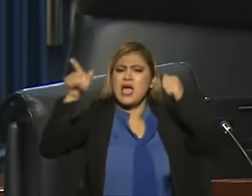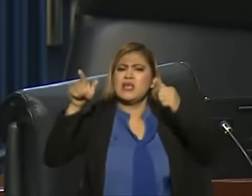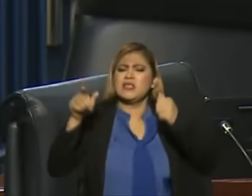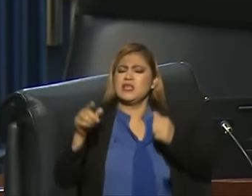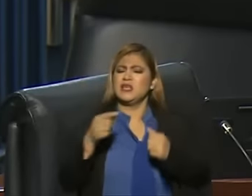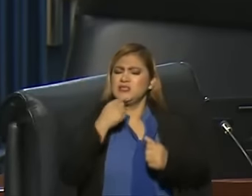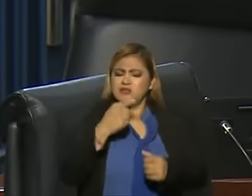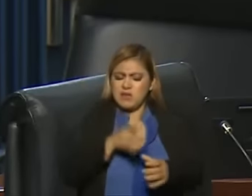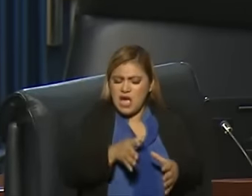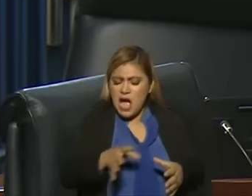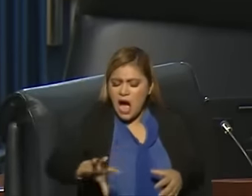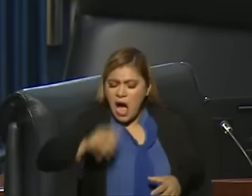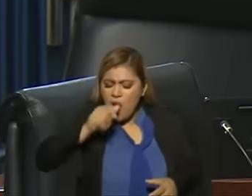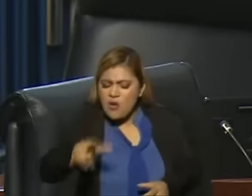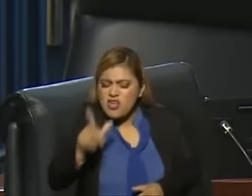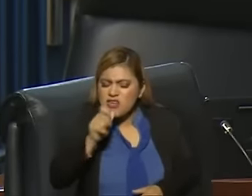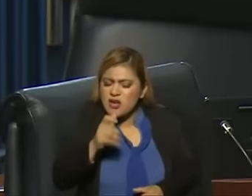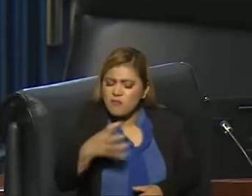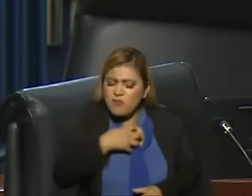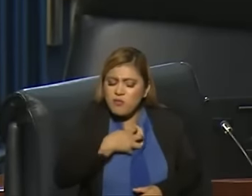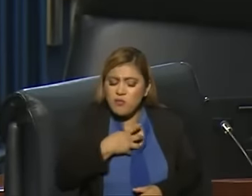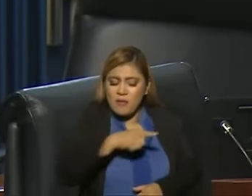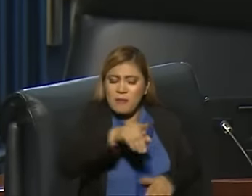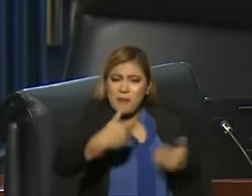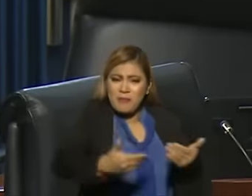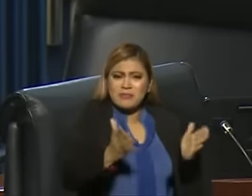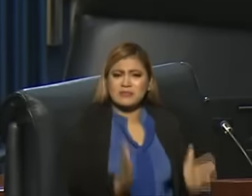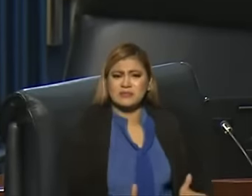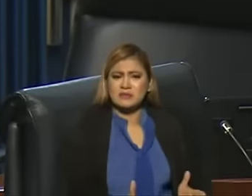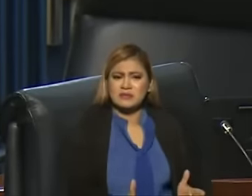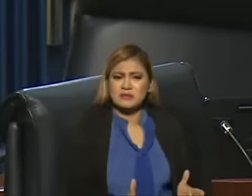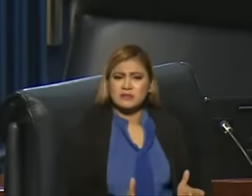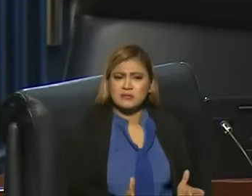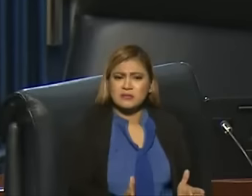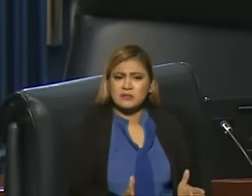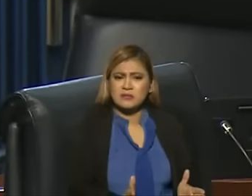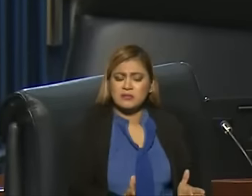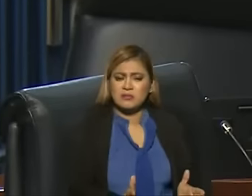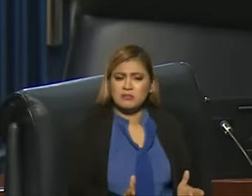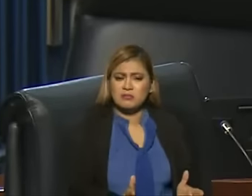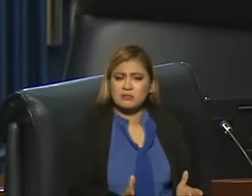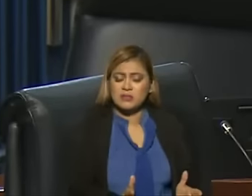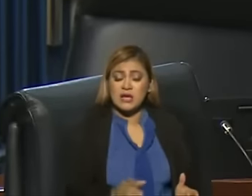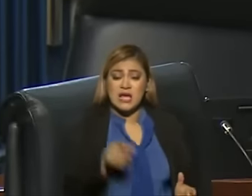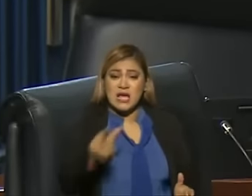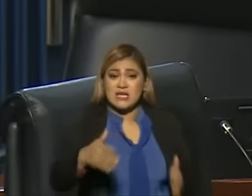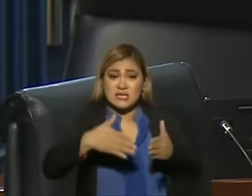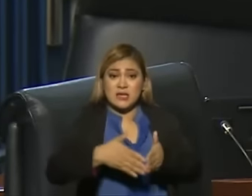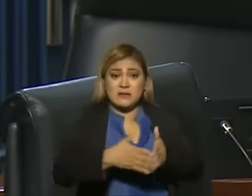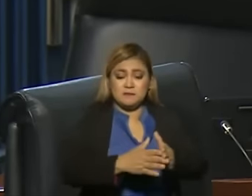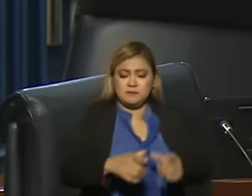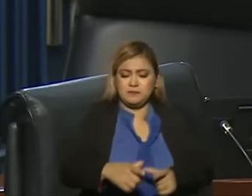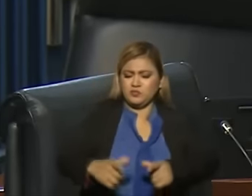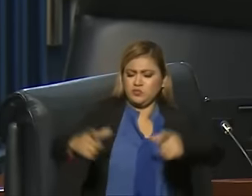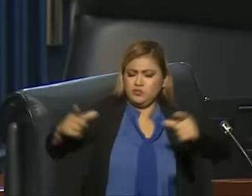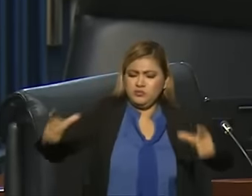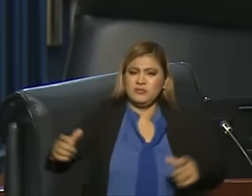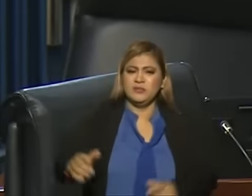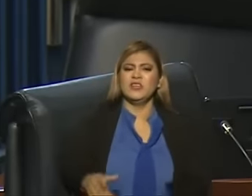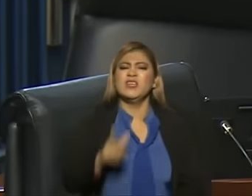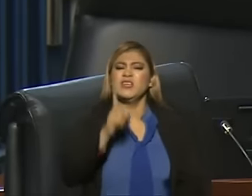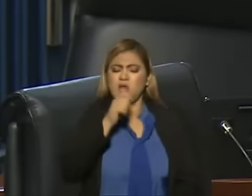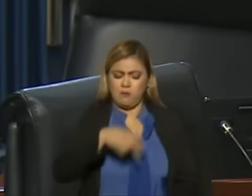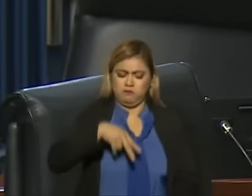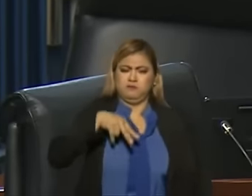canal de Panamá, no hubiera habido ampliación, pero se paró firme.